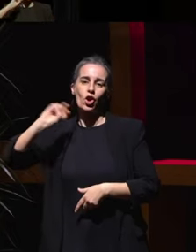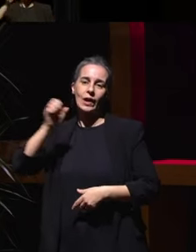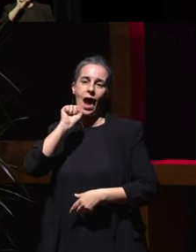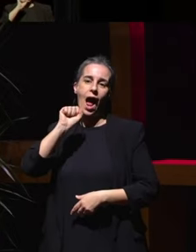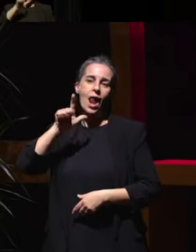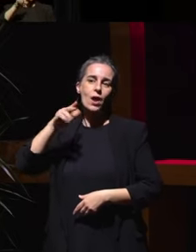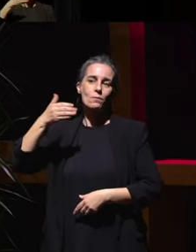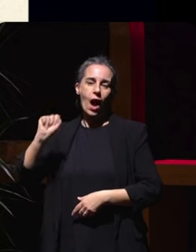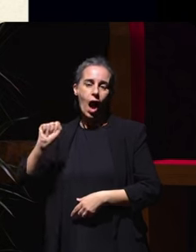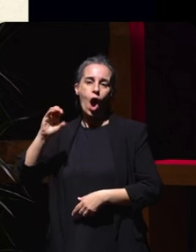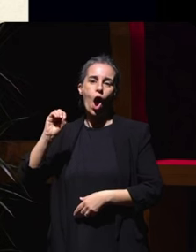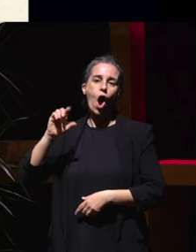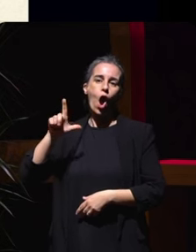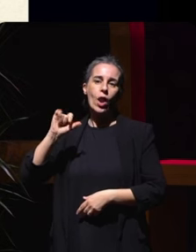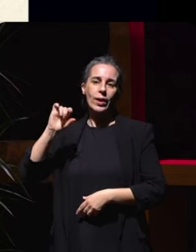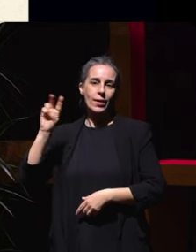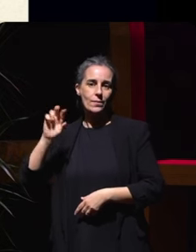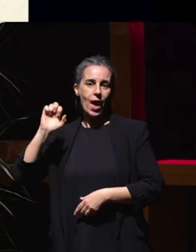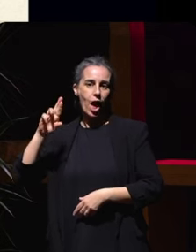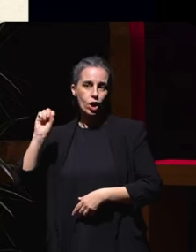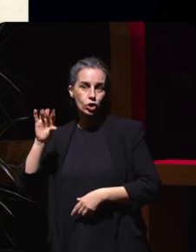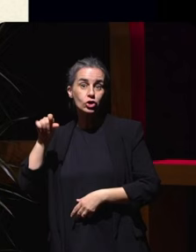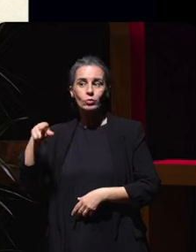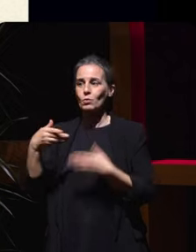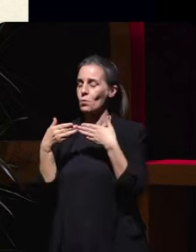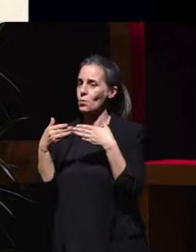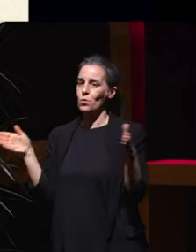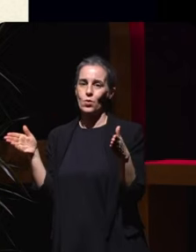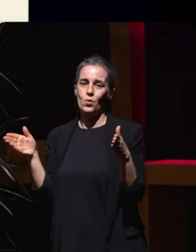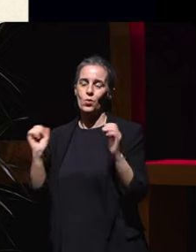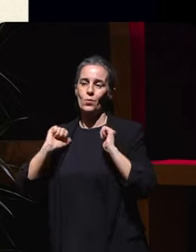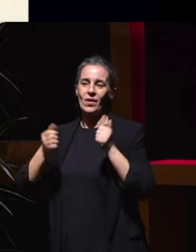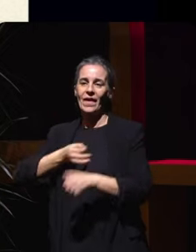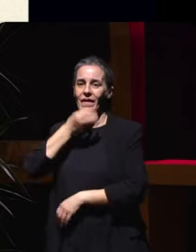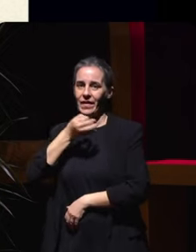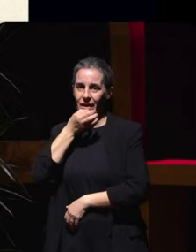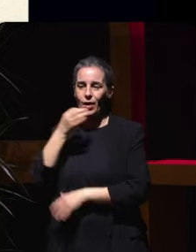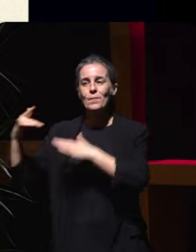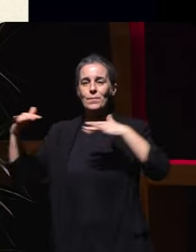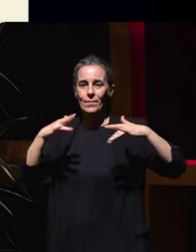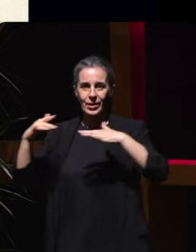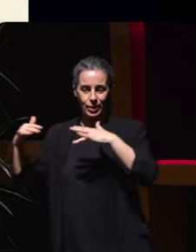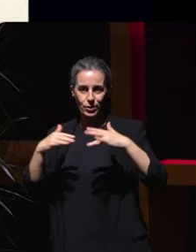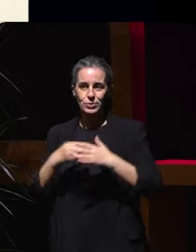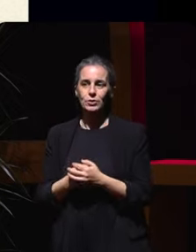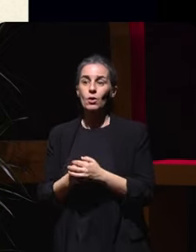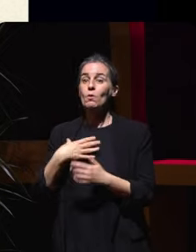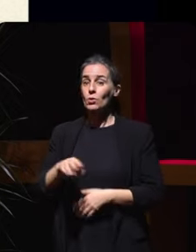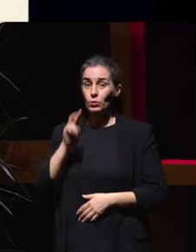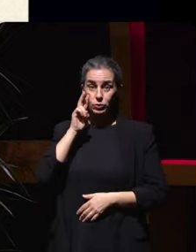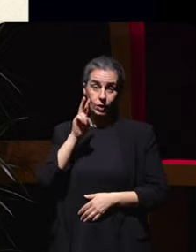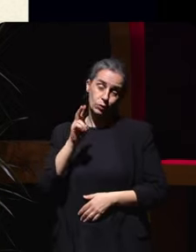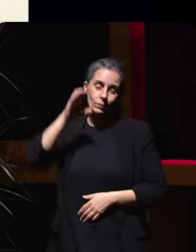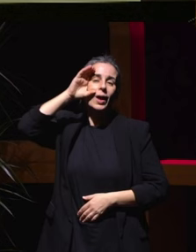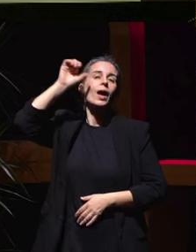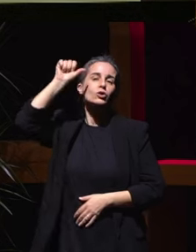foi a primeira en convertirse en narrar os partidos, podemos ver todas as fines, escoitala neste